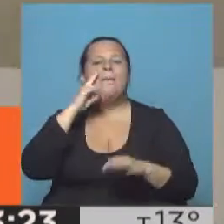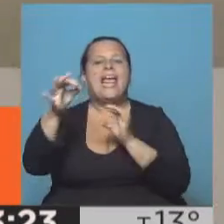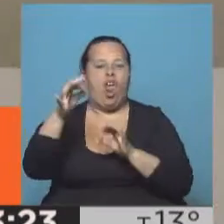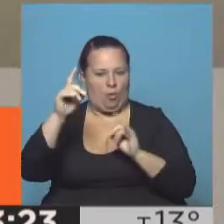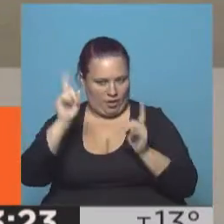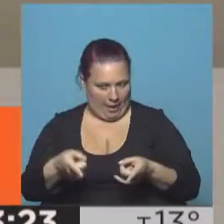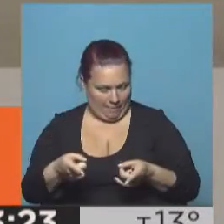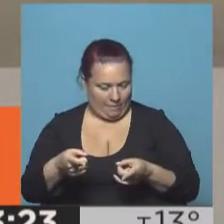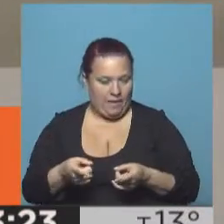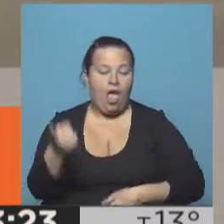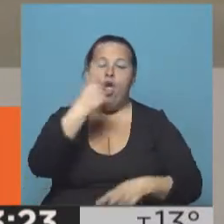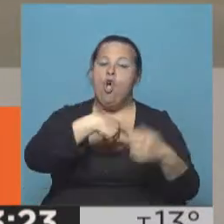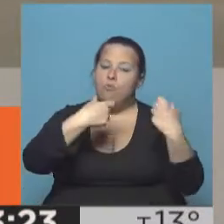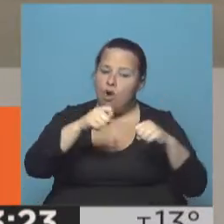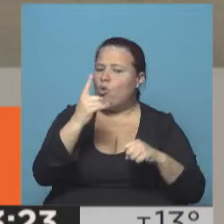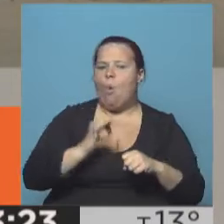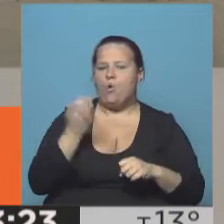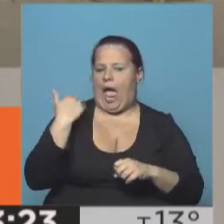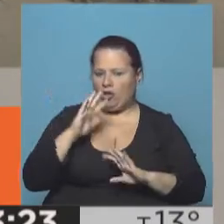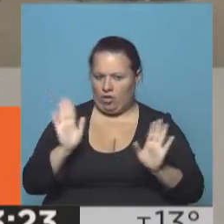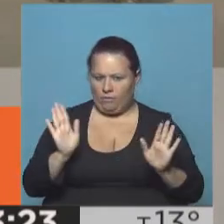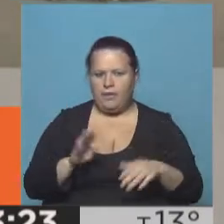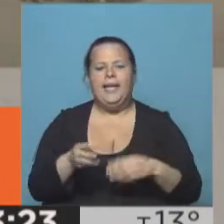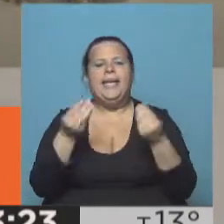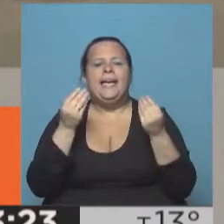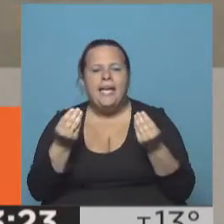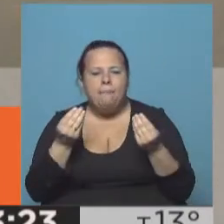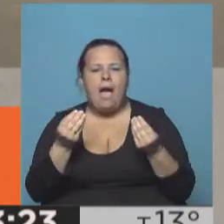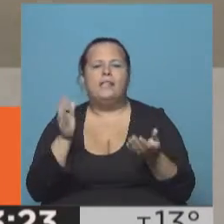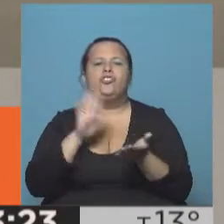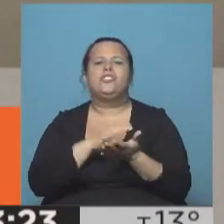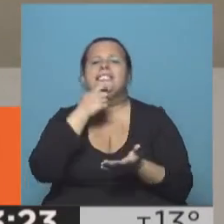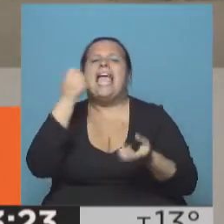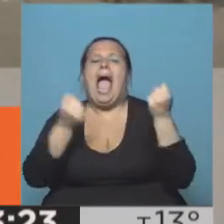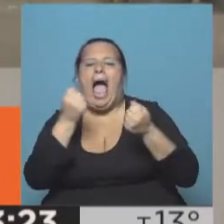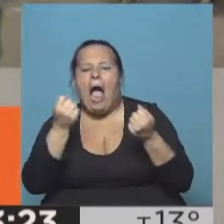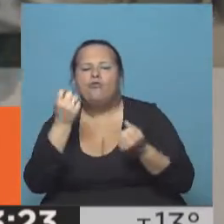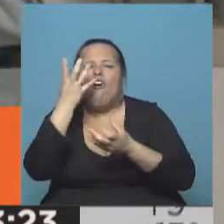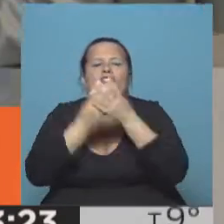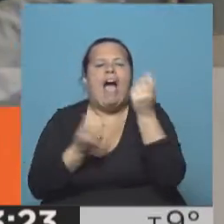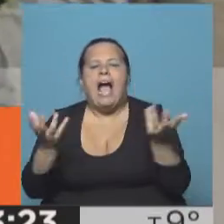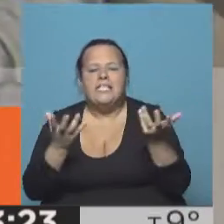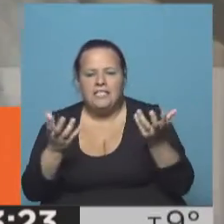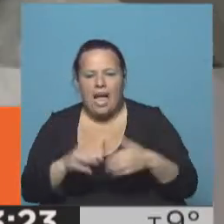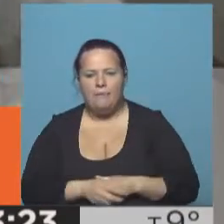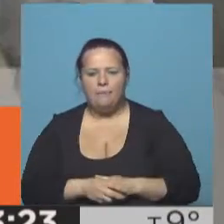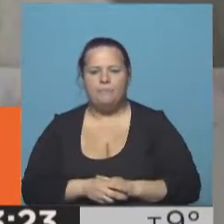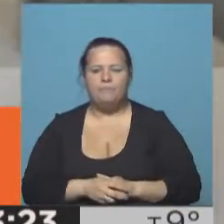kilómetros y para las motos es un año que pasa en el caso que los autos tengan algún tipo de falla